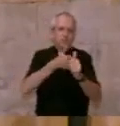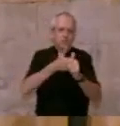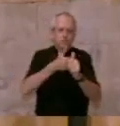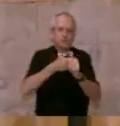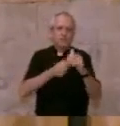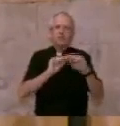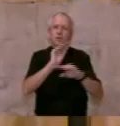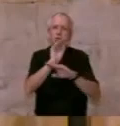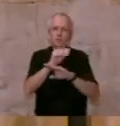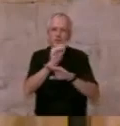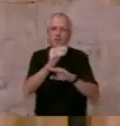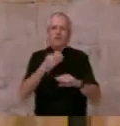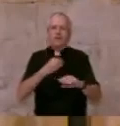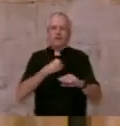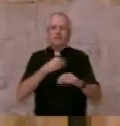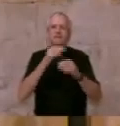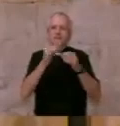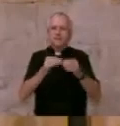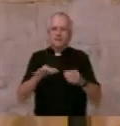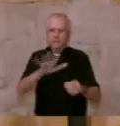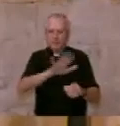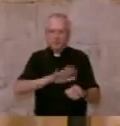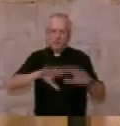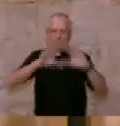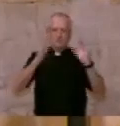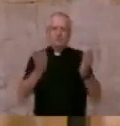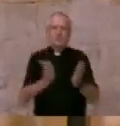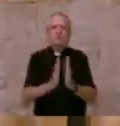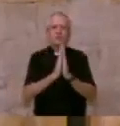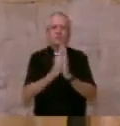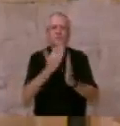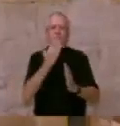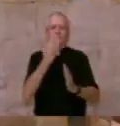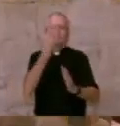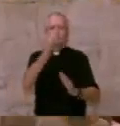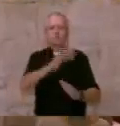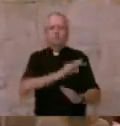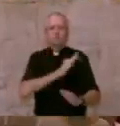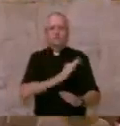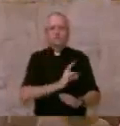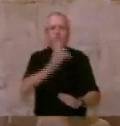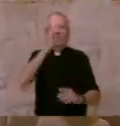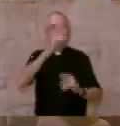Iglesia siempre y en todas partes. Roguemos al Señor.